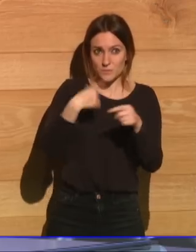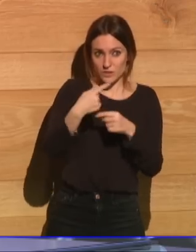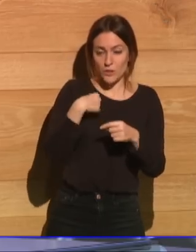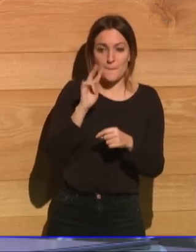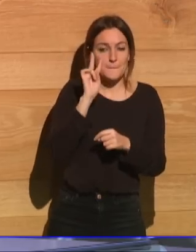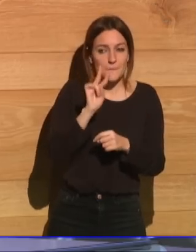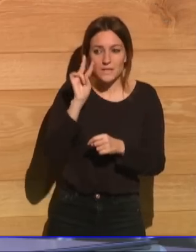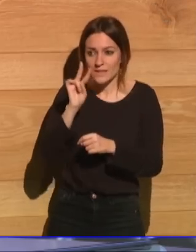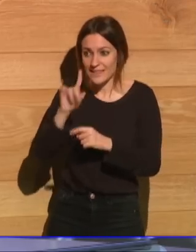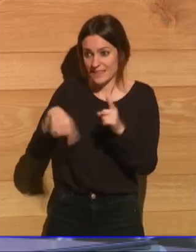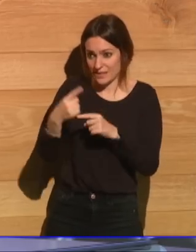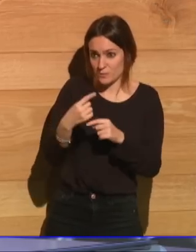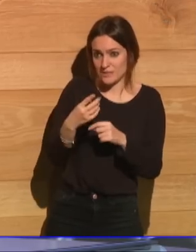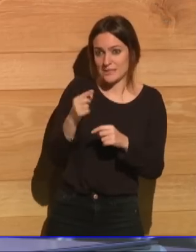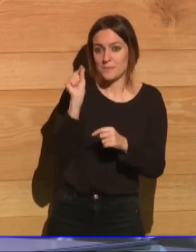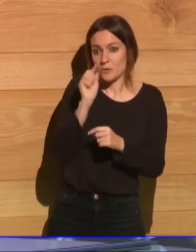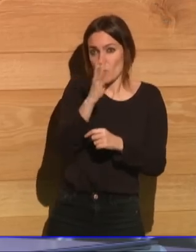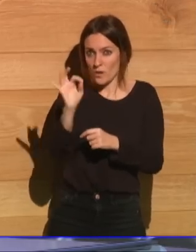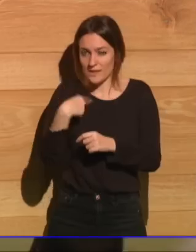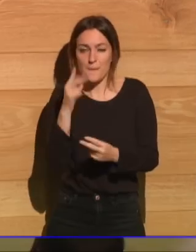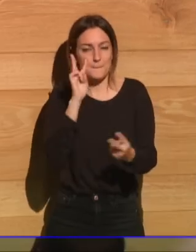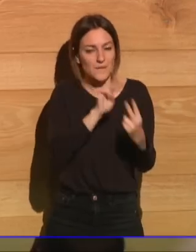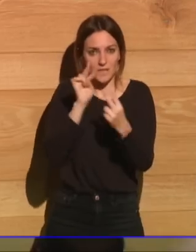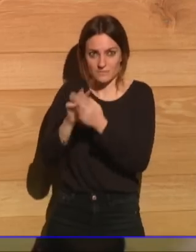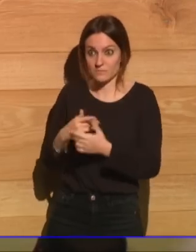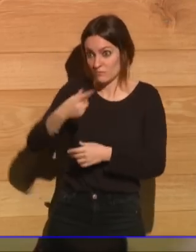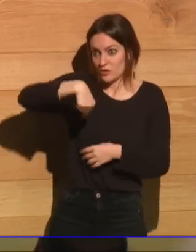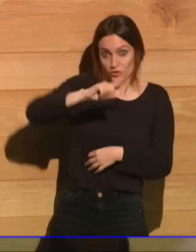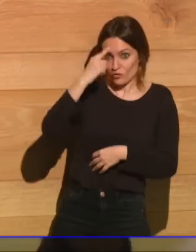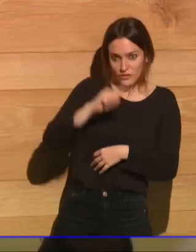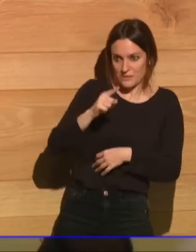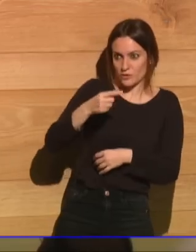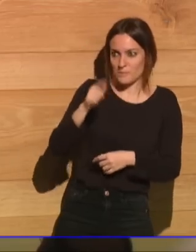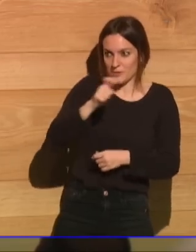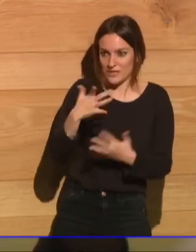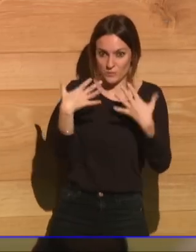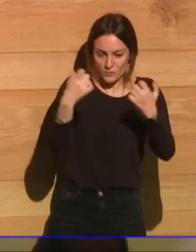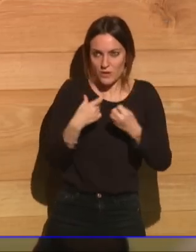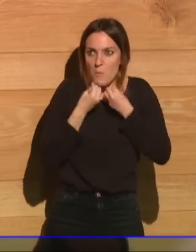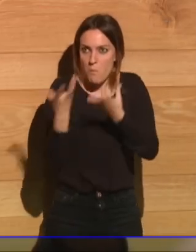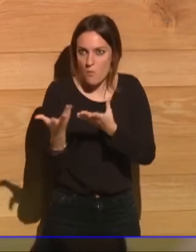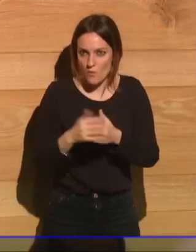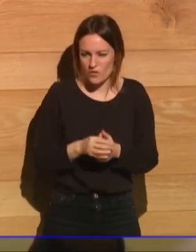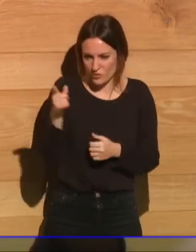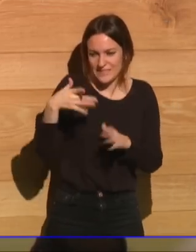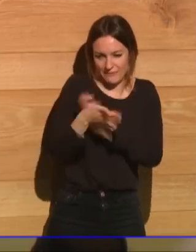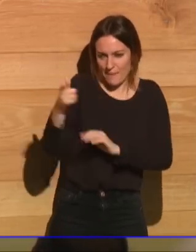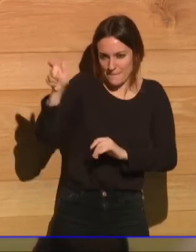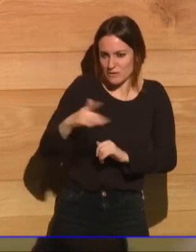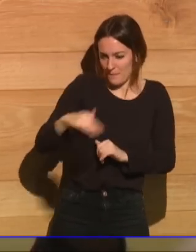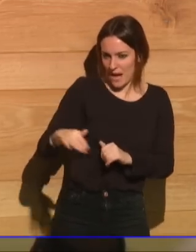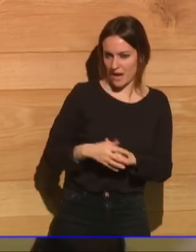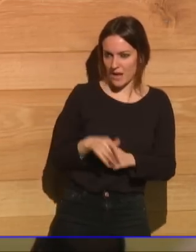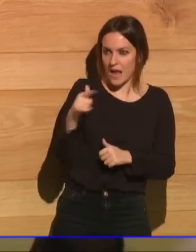cuando sigamos con Maxi Malone en el minuto 40. Lo que no sabíamos es que lo ibas a hacer público, que ¿No? es lo que te convierte en una persona ruin. ¿Tenéis algo más